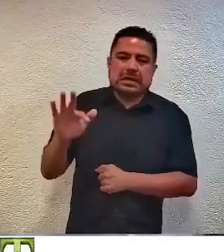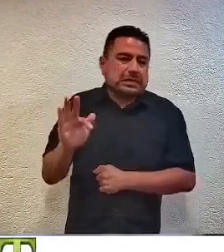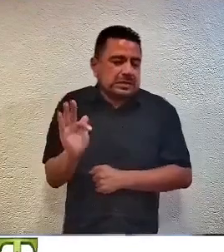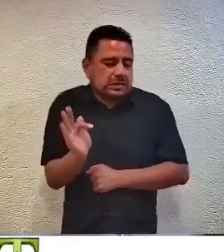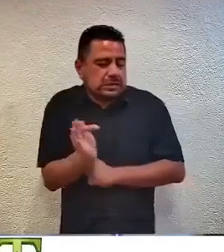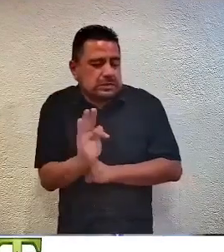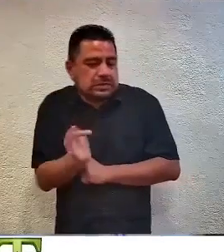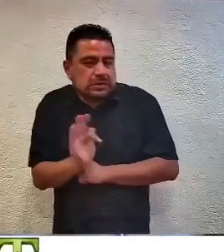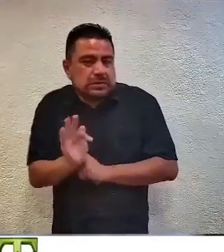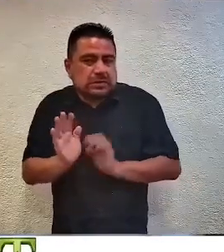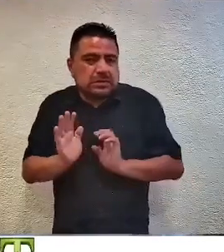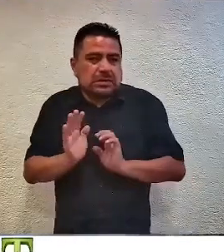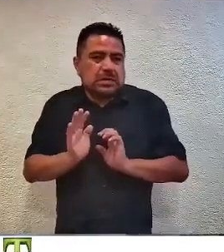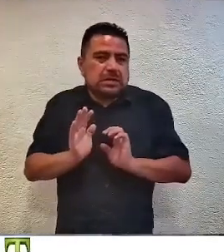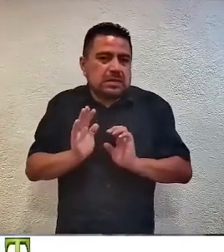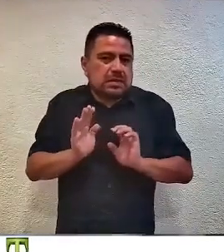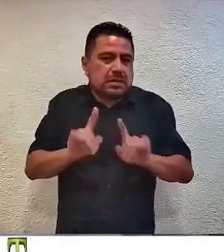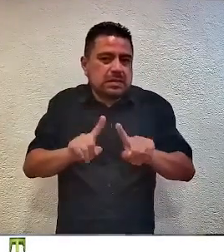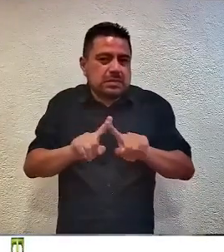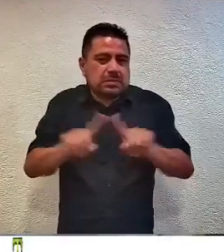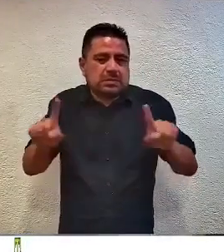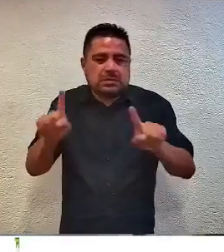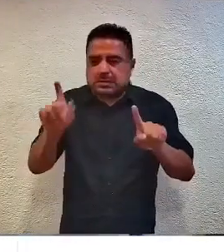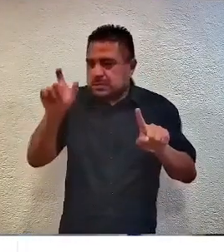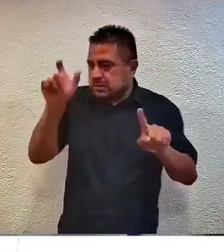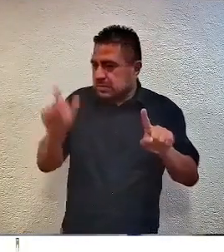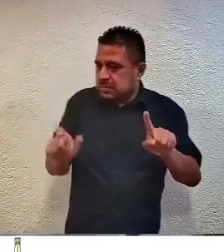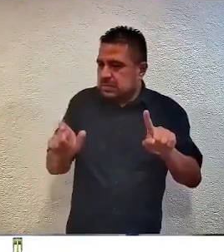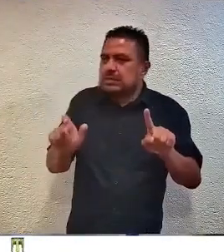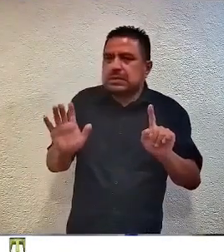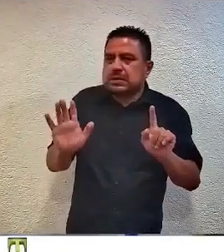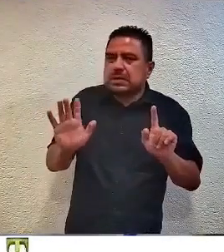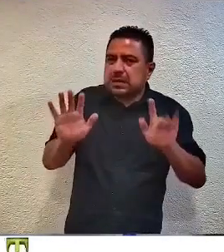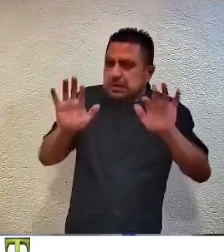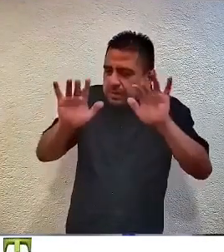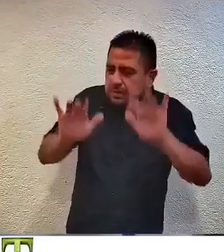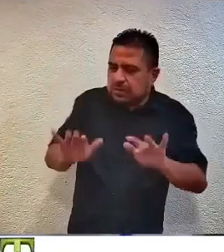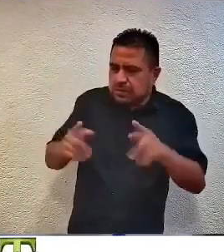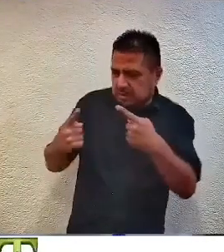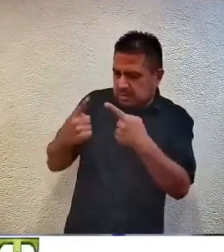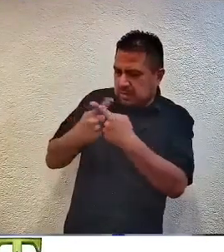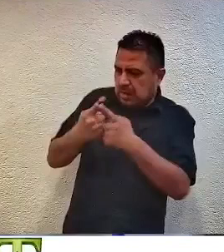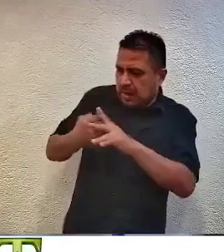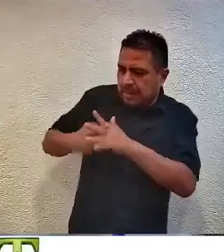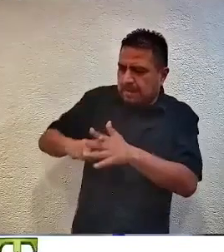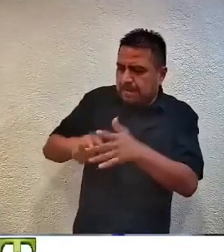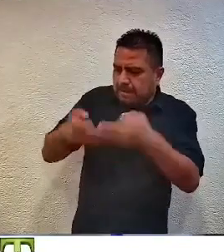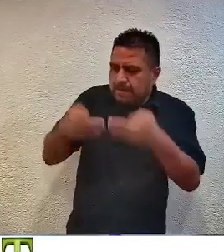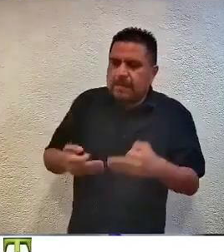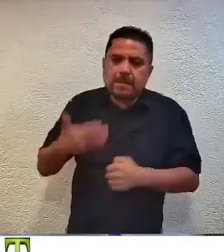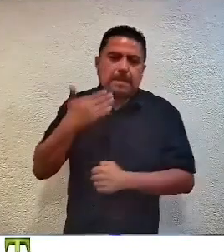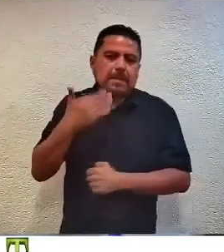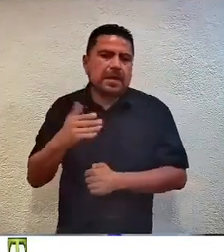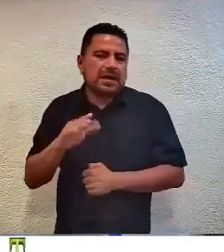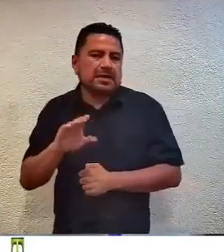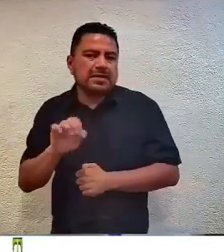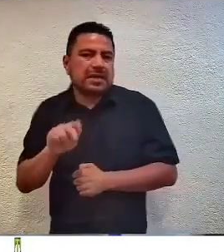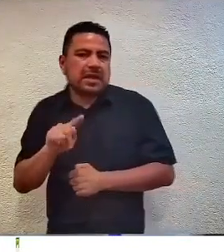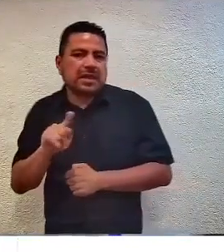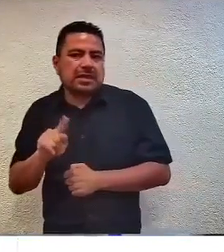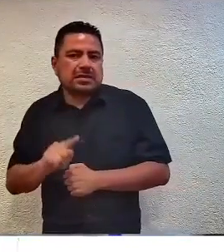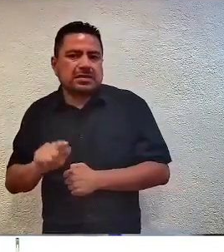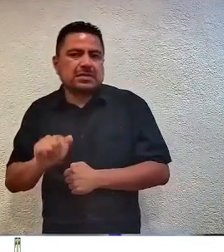posiblemente haya una variación de la litis contravienen el principio de certeza. Y en cuanto a los